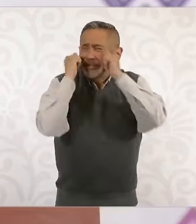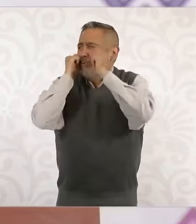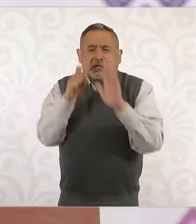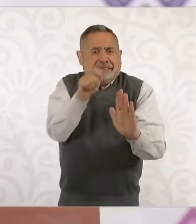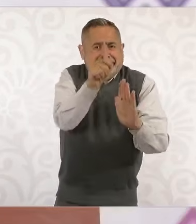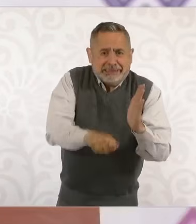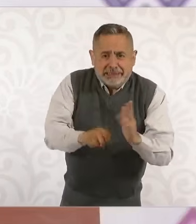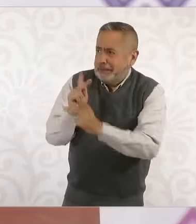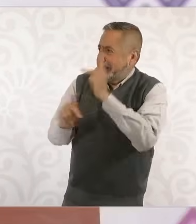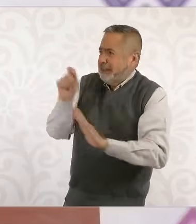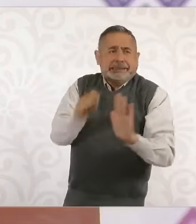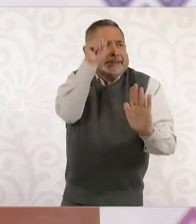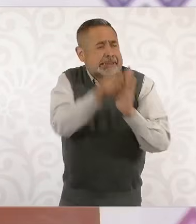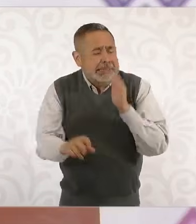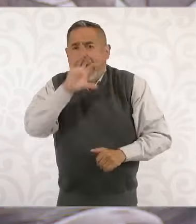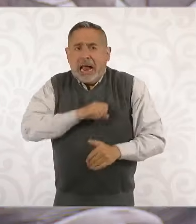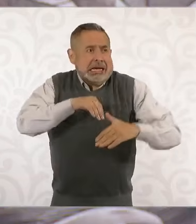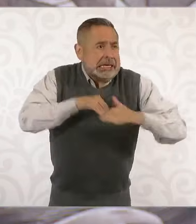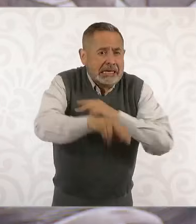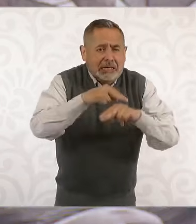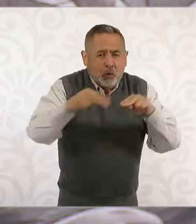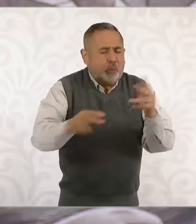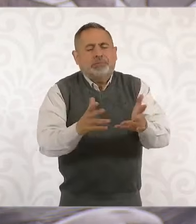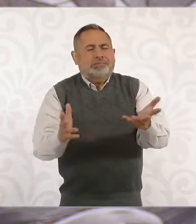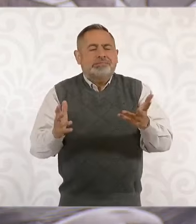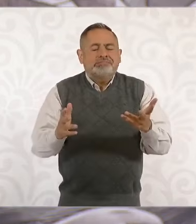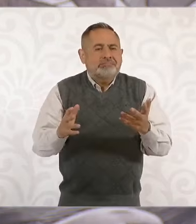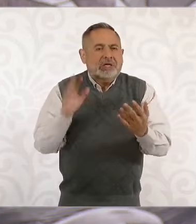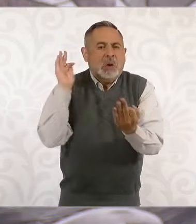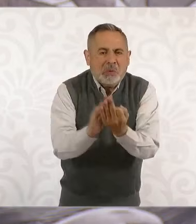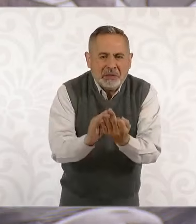y compro los boletos. Entonces, estos lineamientos en donde estamos